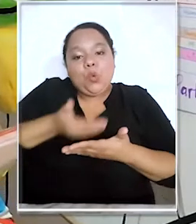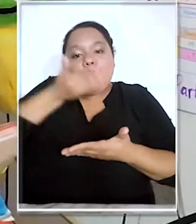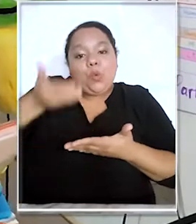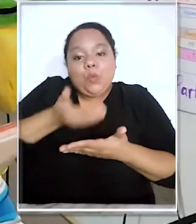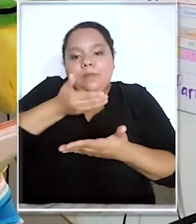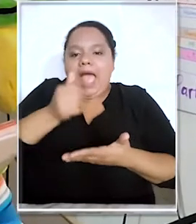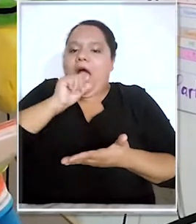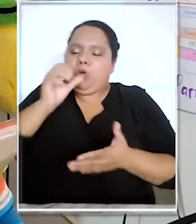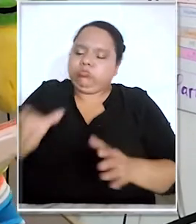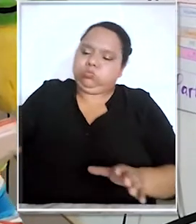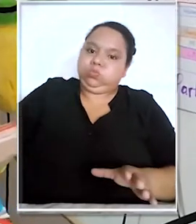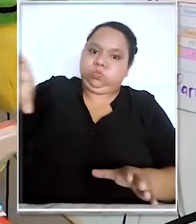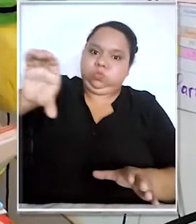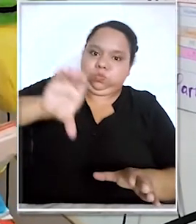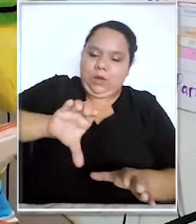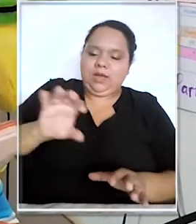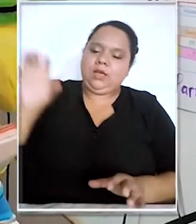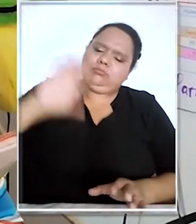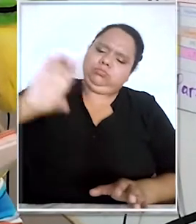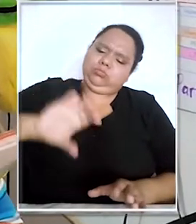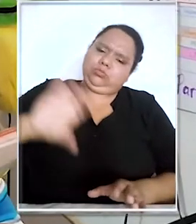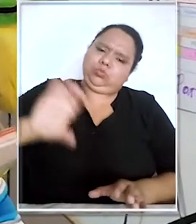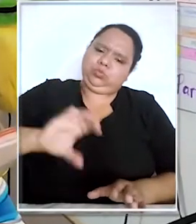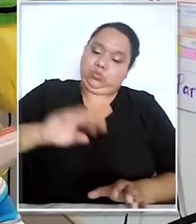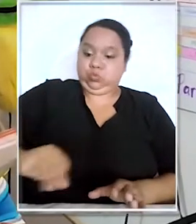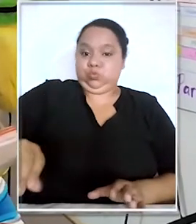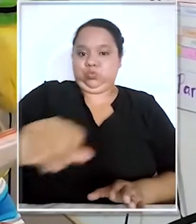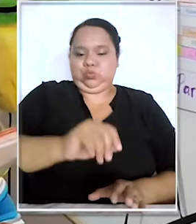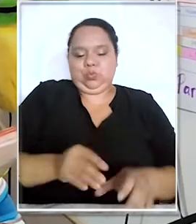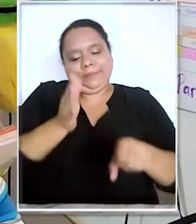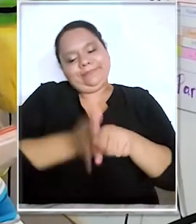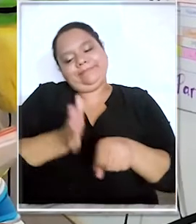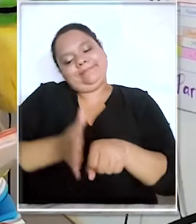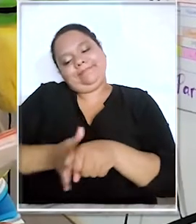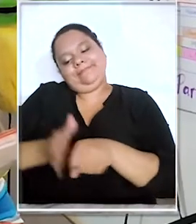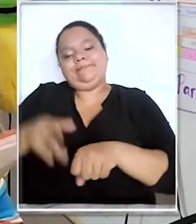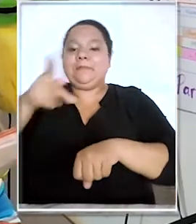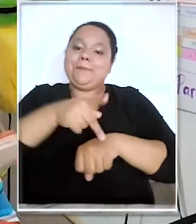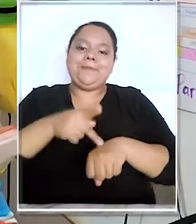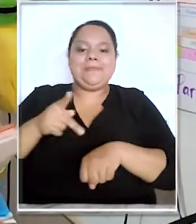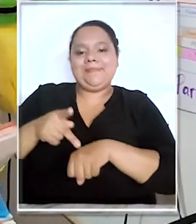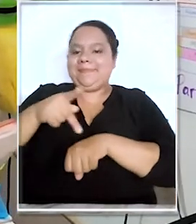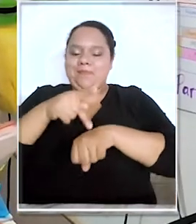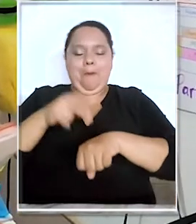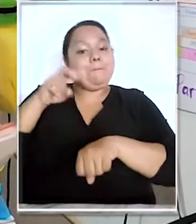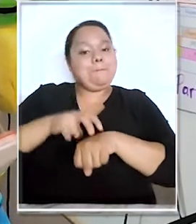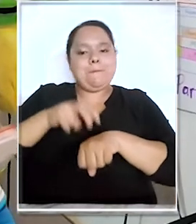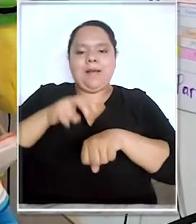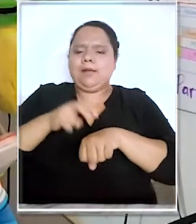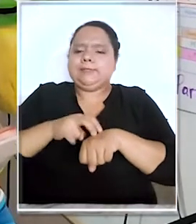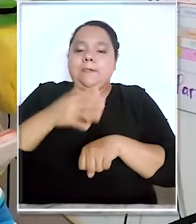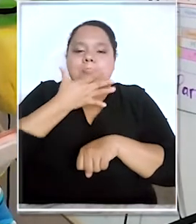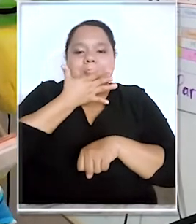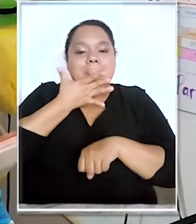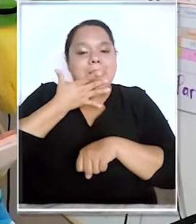agua, culantro, especias y sal. Se les pone patastillo y papa. Es como de los platillos